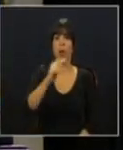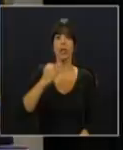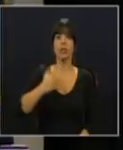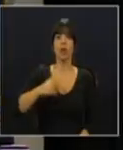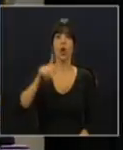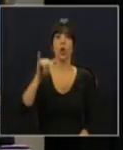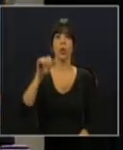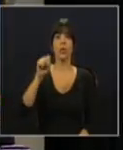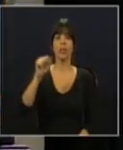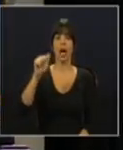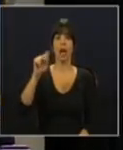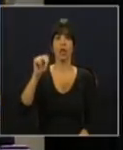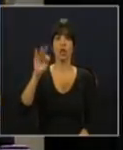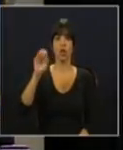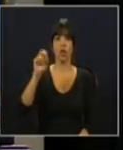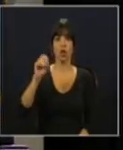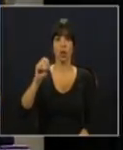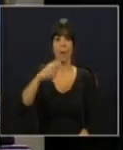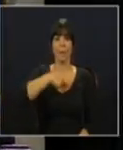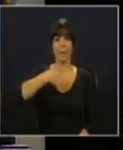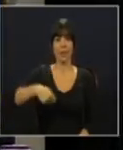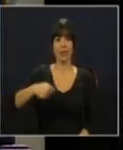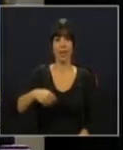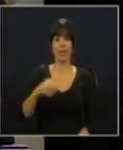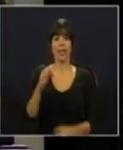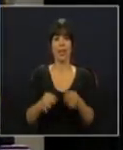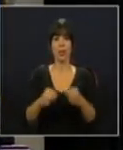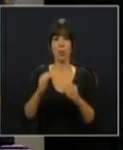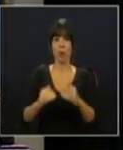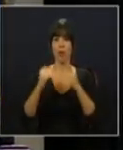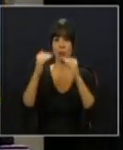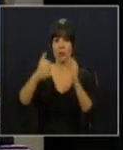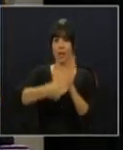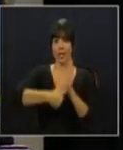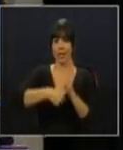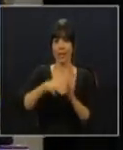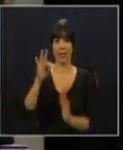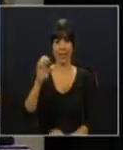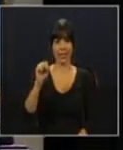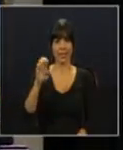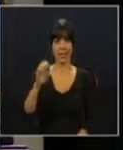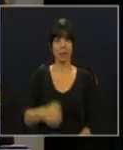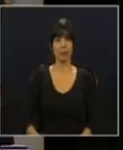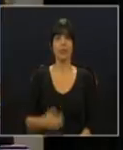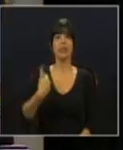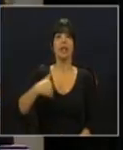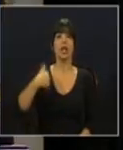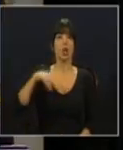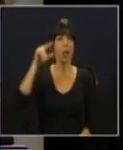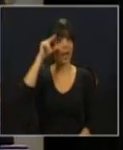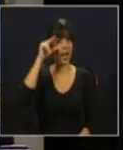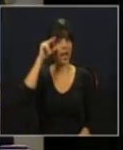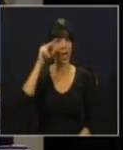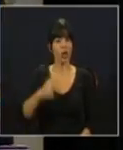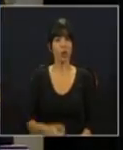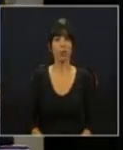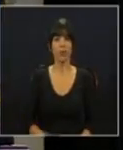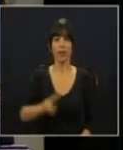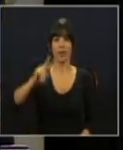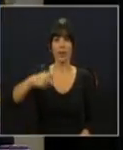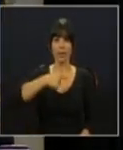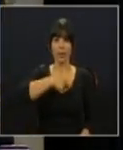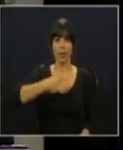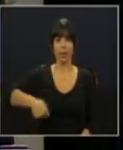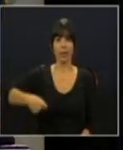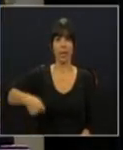Antonio Sobrado González, presidente del Tribunal Supremo de Elecciones, señor Elio Fallas Venegas, vicepresidente